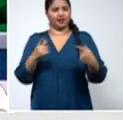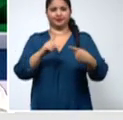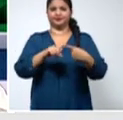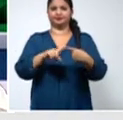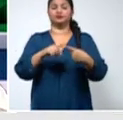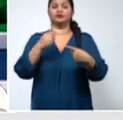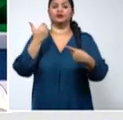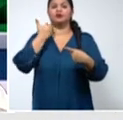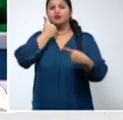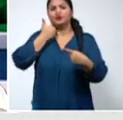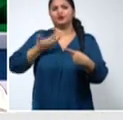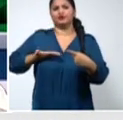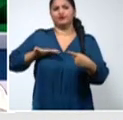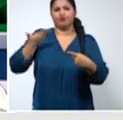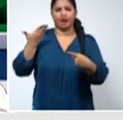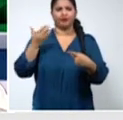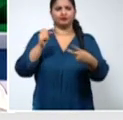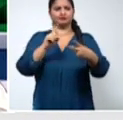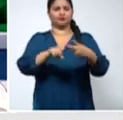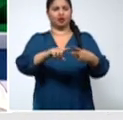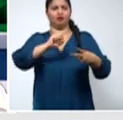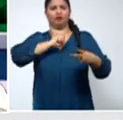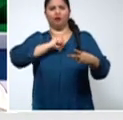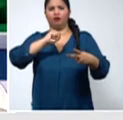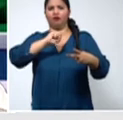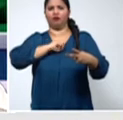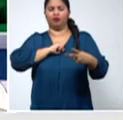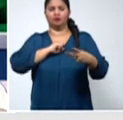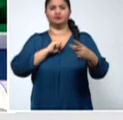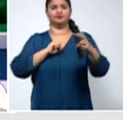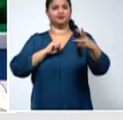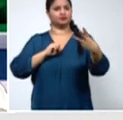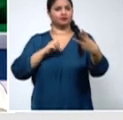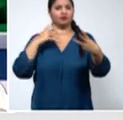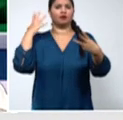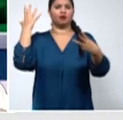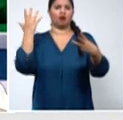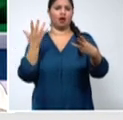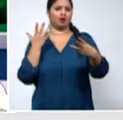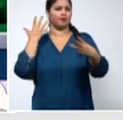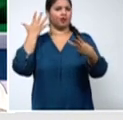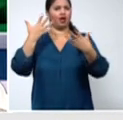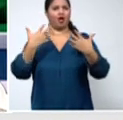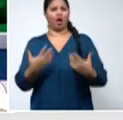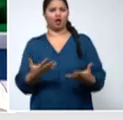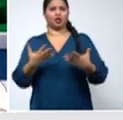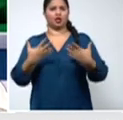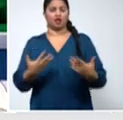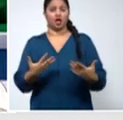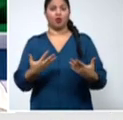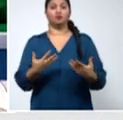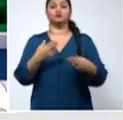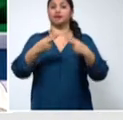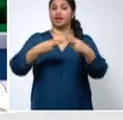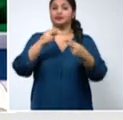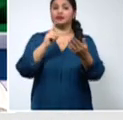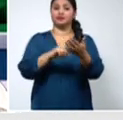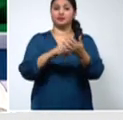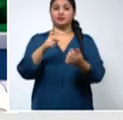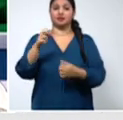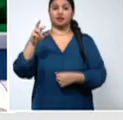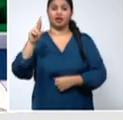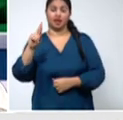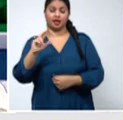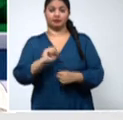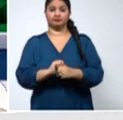decaimiento, se identificó, se hicieron las pruebas, se hizo el diagnóstico, permaneció 9